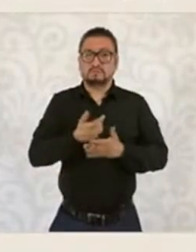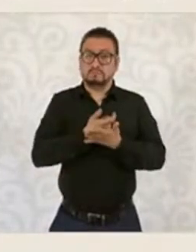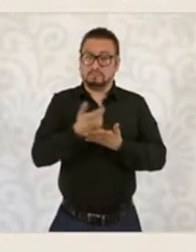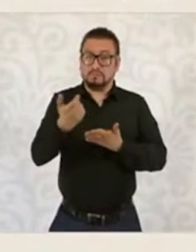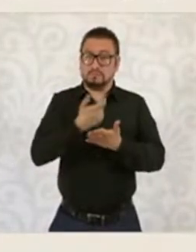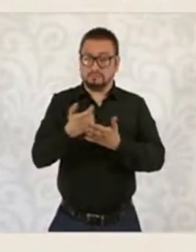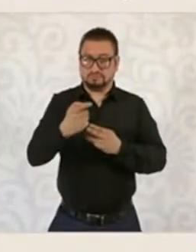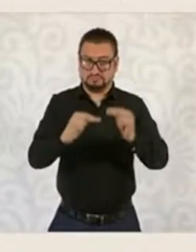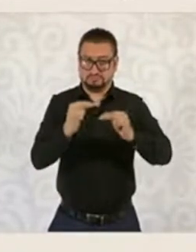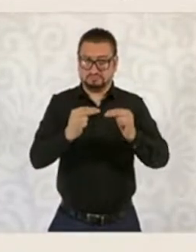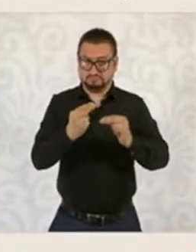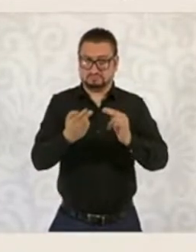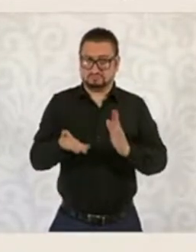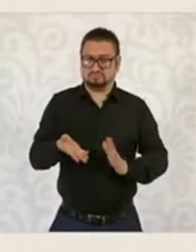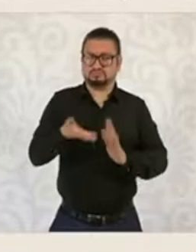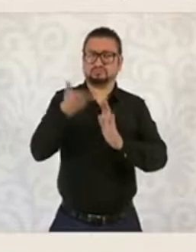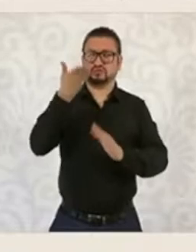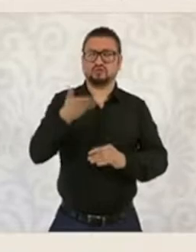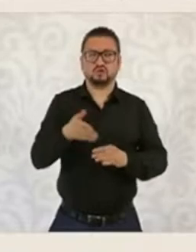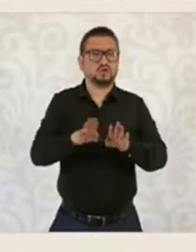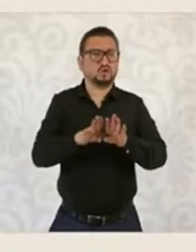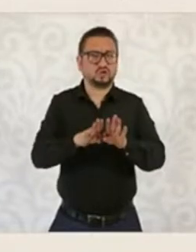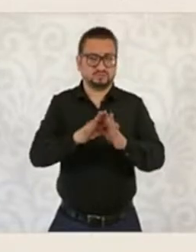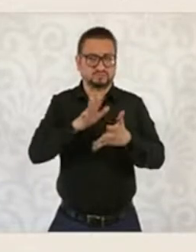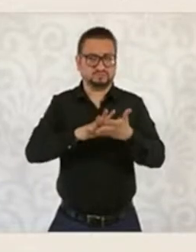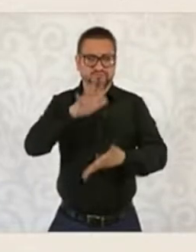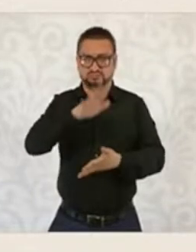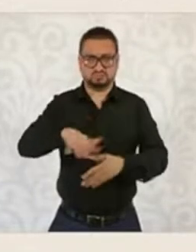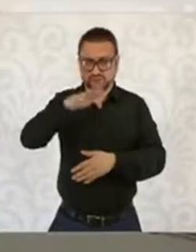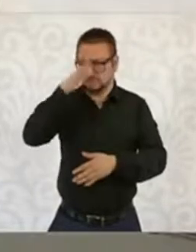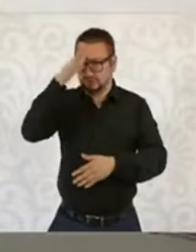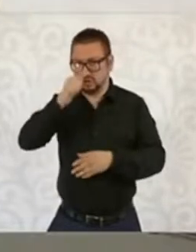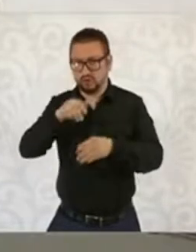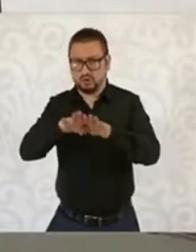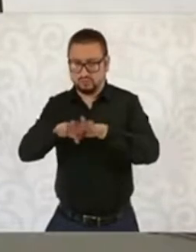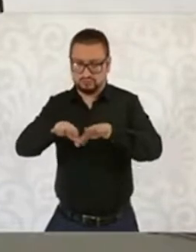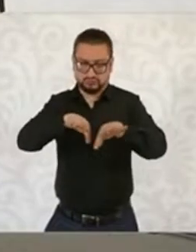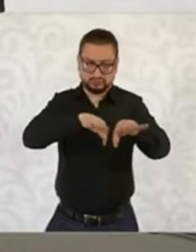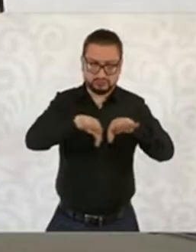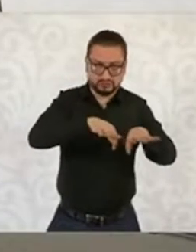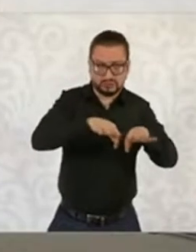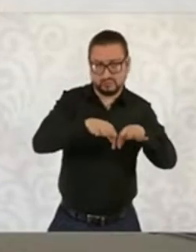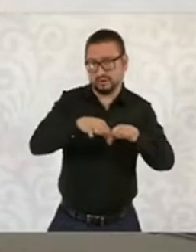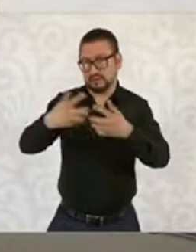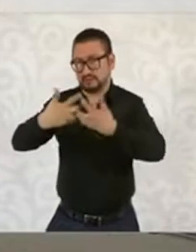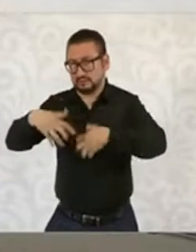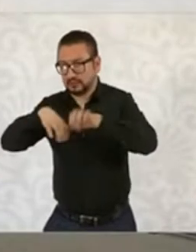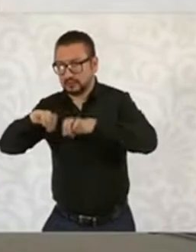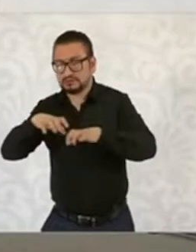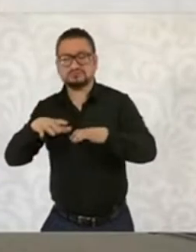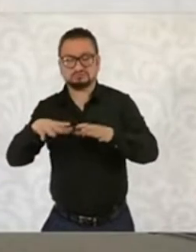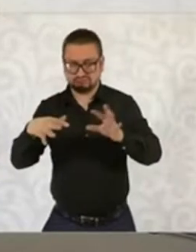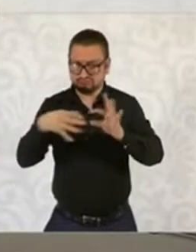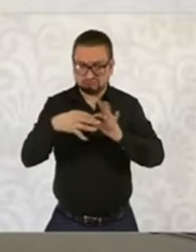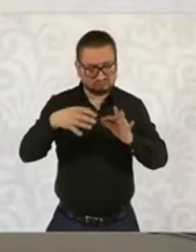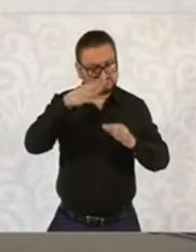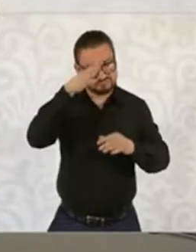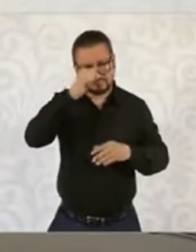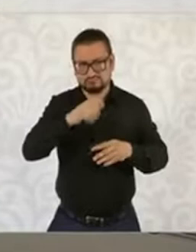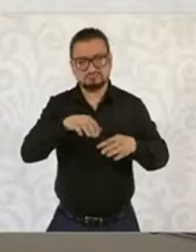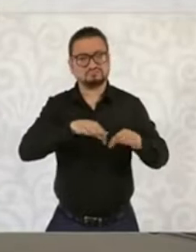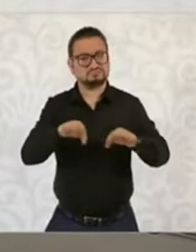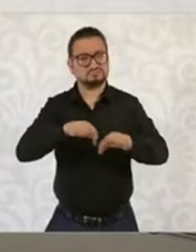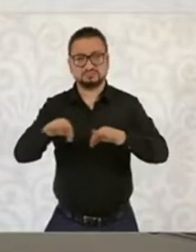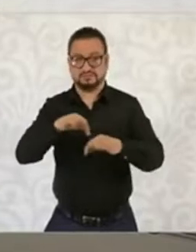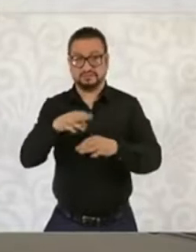se han dado en su mayoría a partir del consenso entre el sector obrero y empresarial, y esto es algo muy importante que destacar en